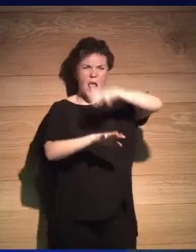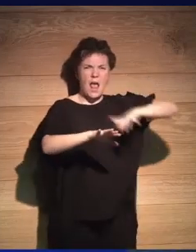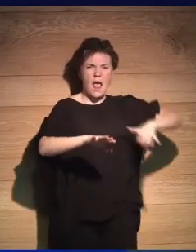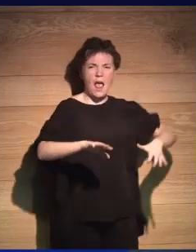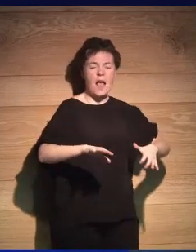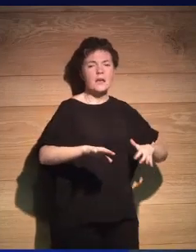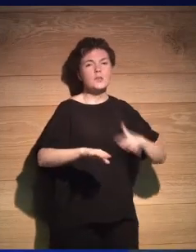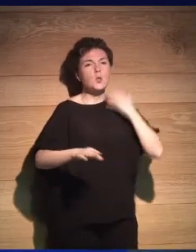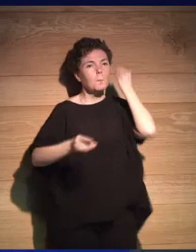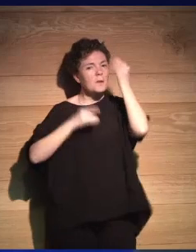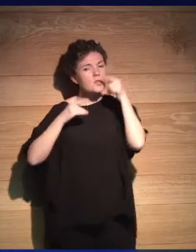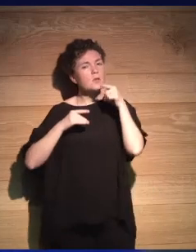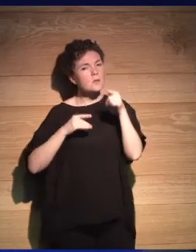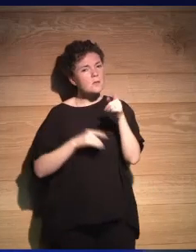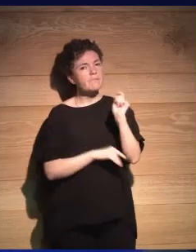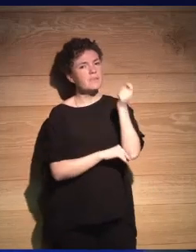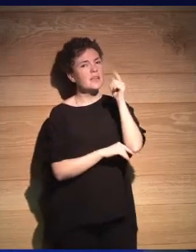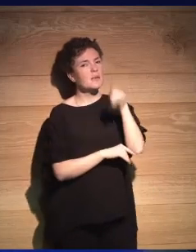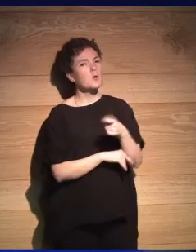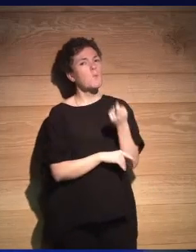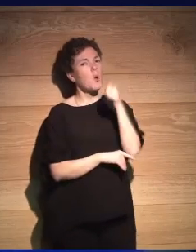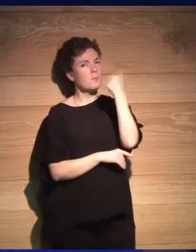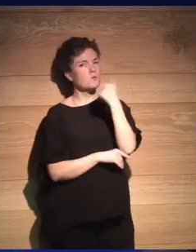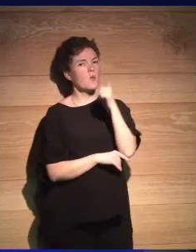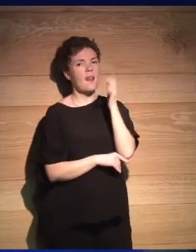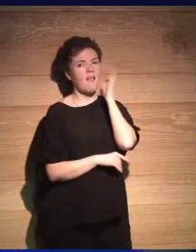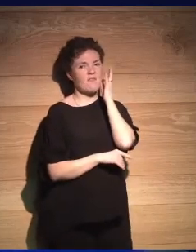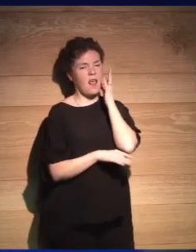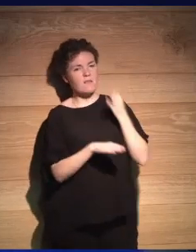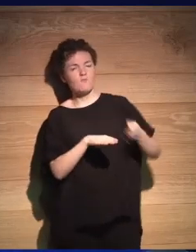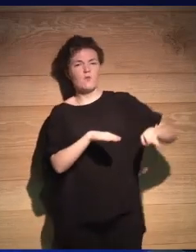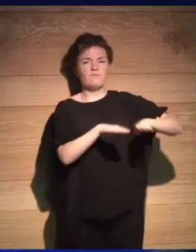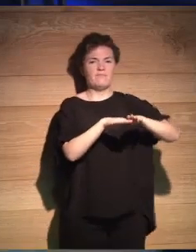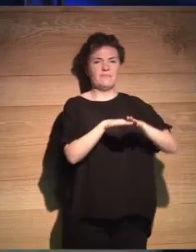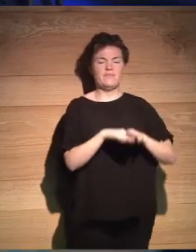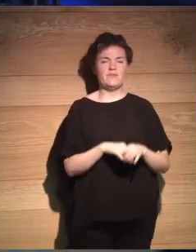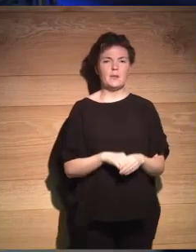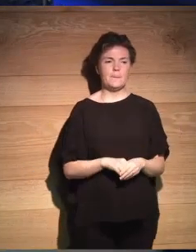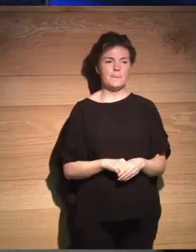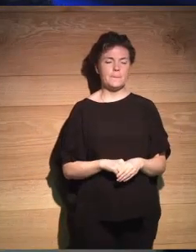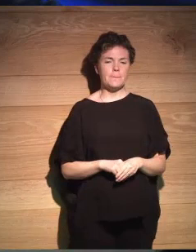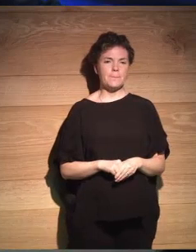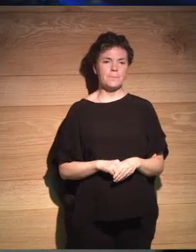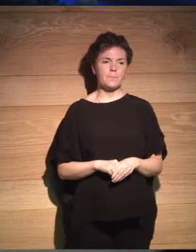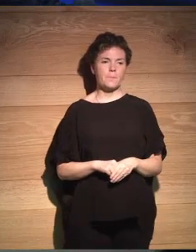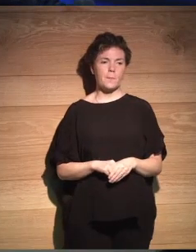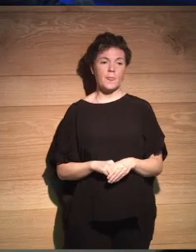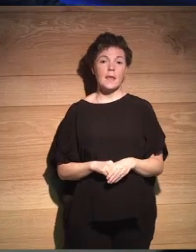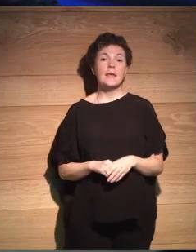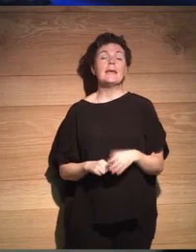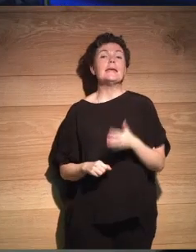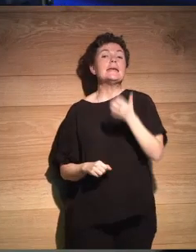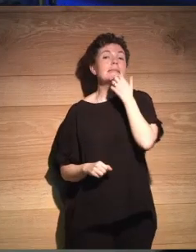masculino, creo que ellas han llegado a ser también un poco masculinas en ese sentido, ¿no? Quienes no hayáis